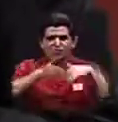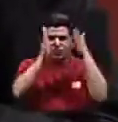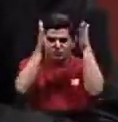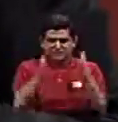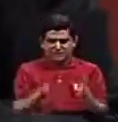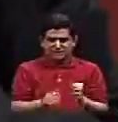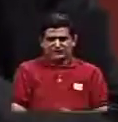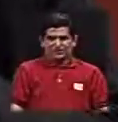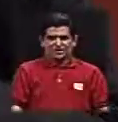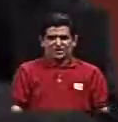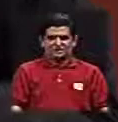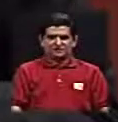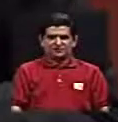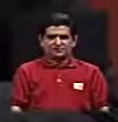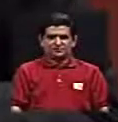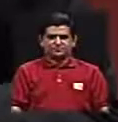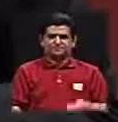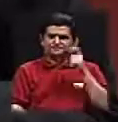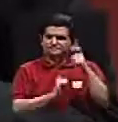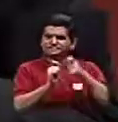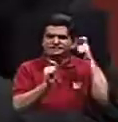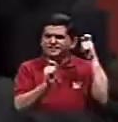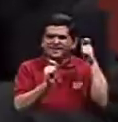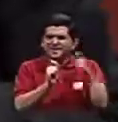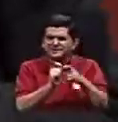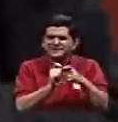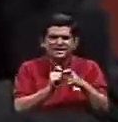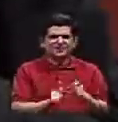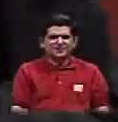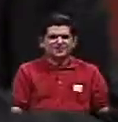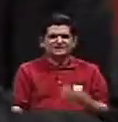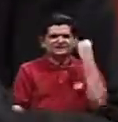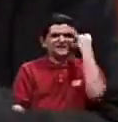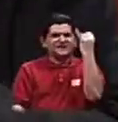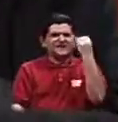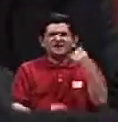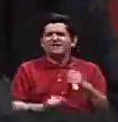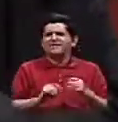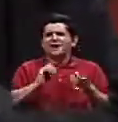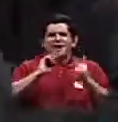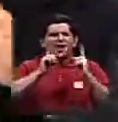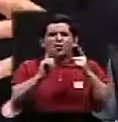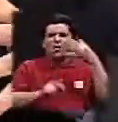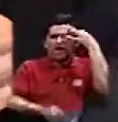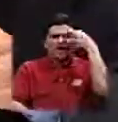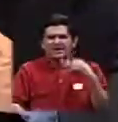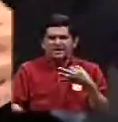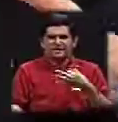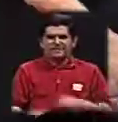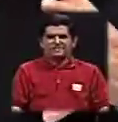estudiantes, en concreto, como con qué iniciativas específicas se espera